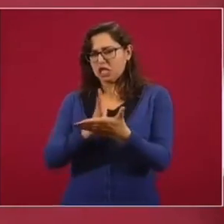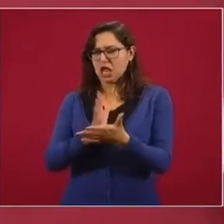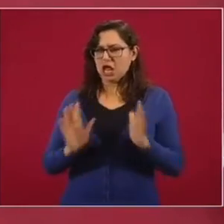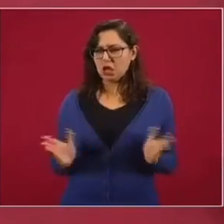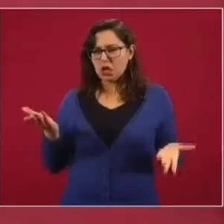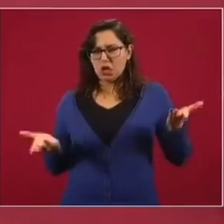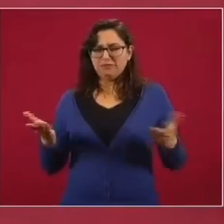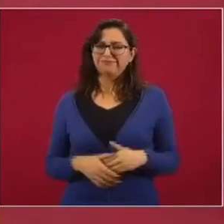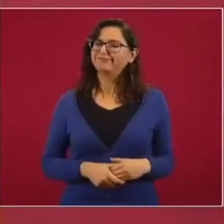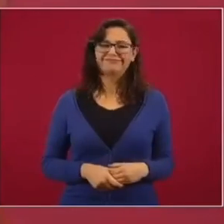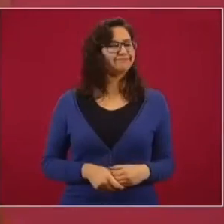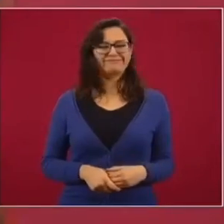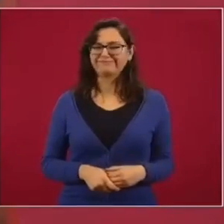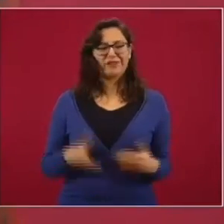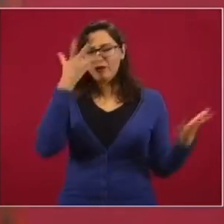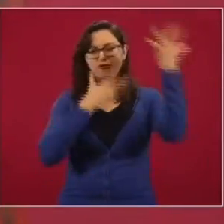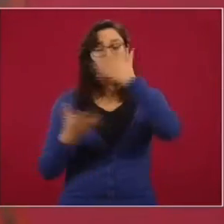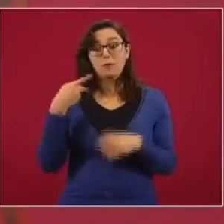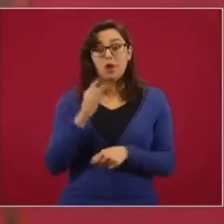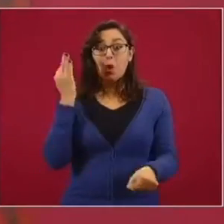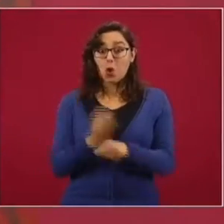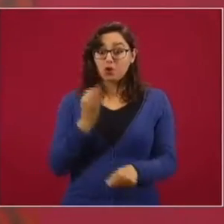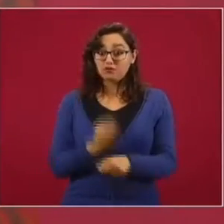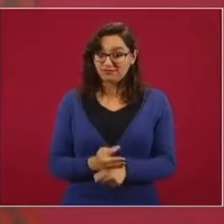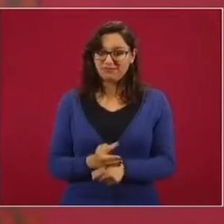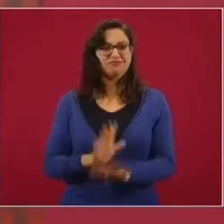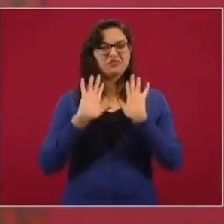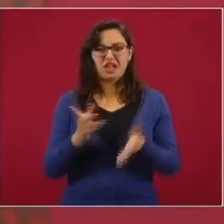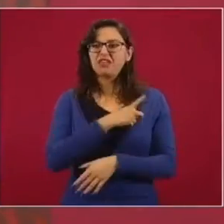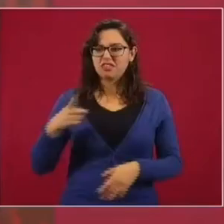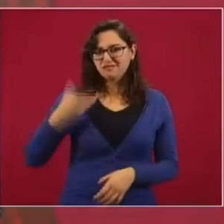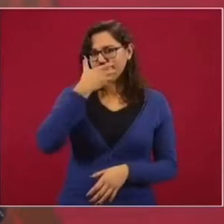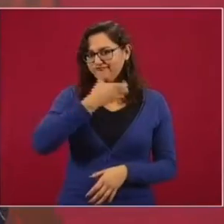Ahora es tiempo de definiciones. El rey va desnudo.